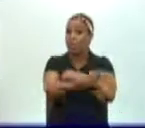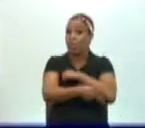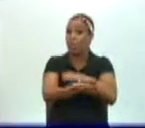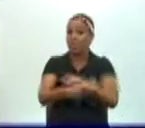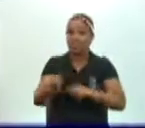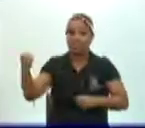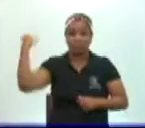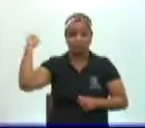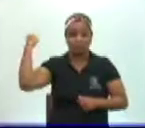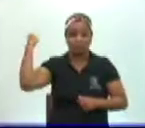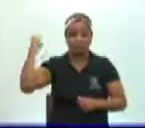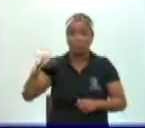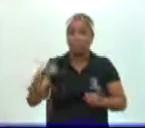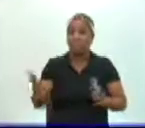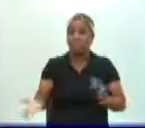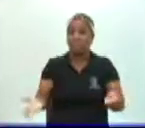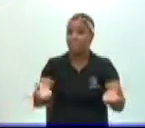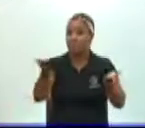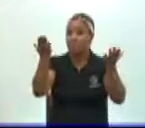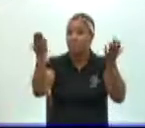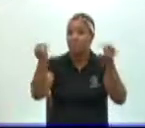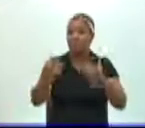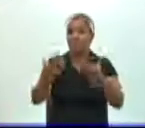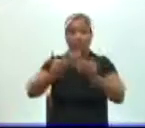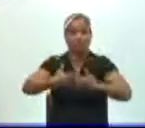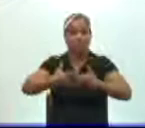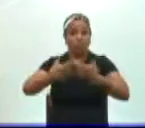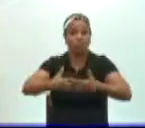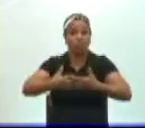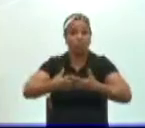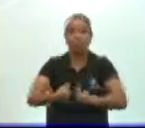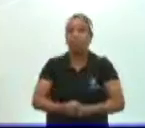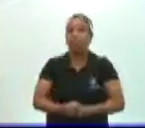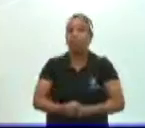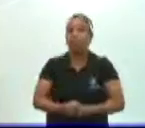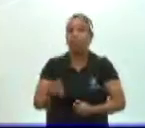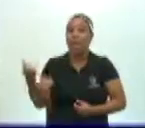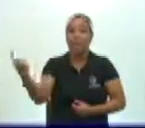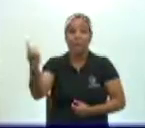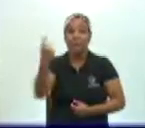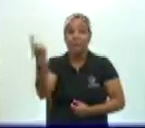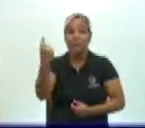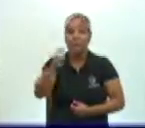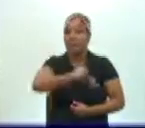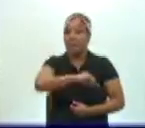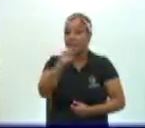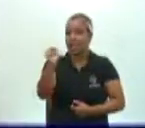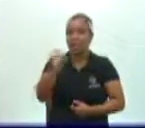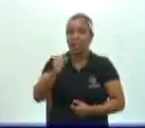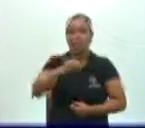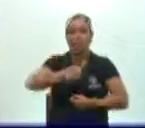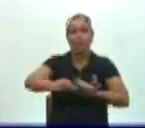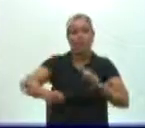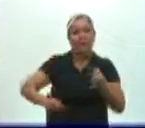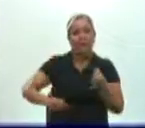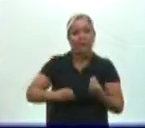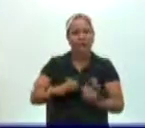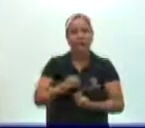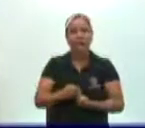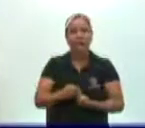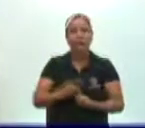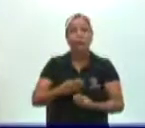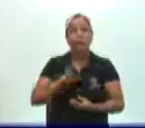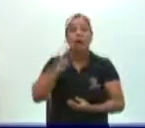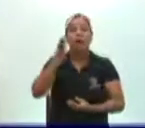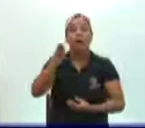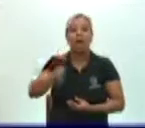europeas que había logrado un mayor desarrollo de la manufactura, era de las primeras que logra las transformaciones hacia el